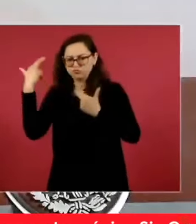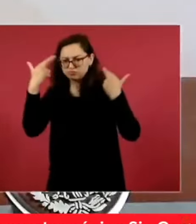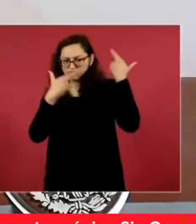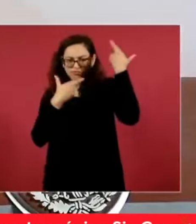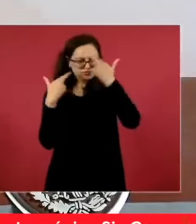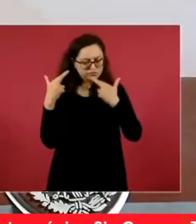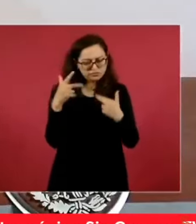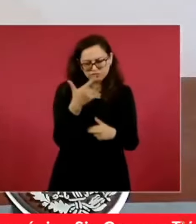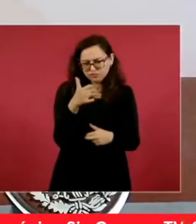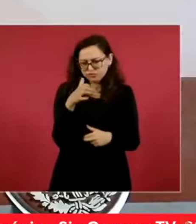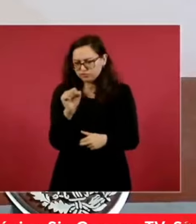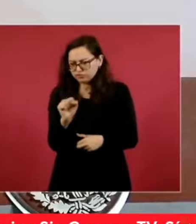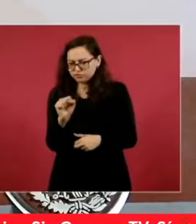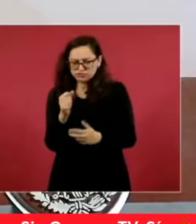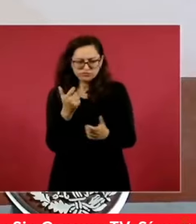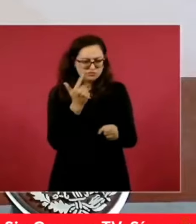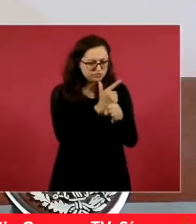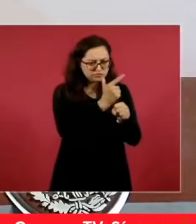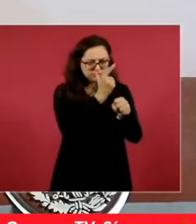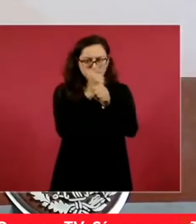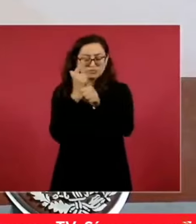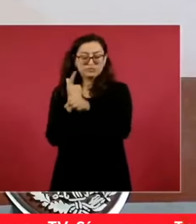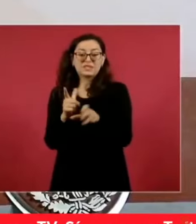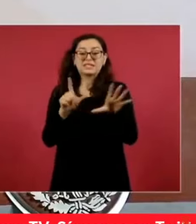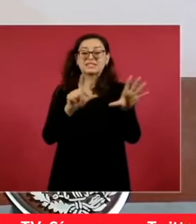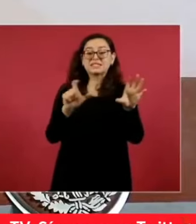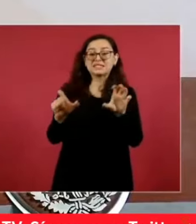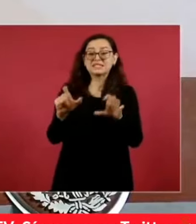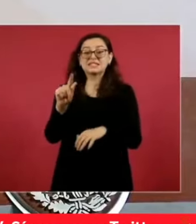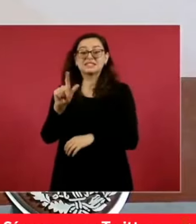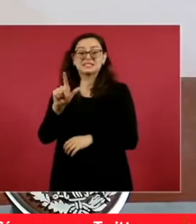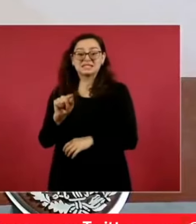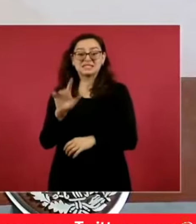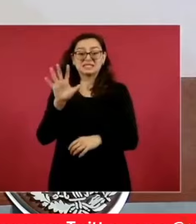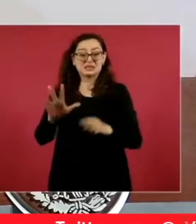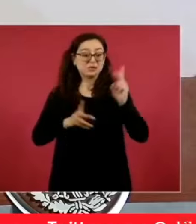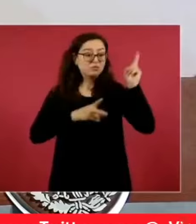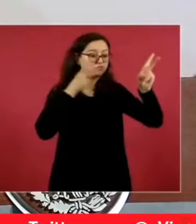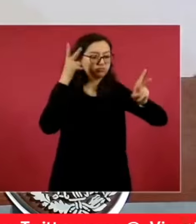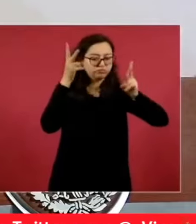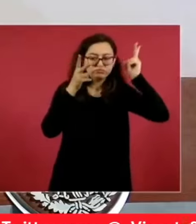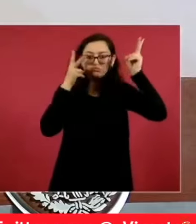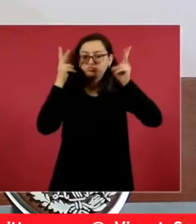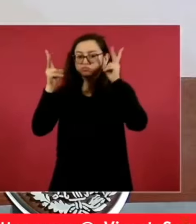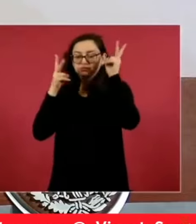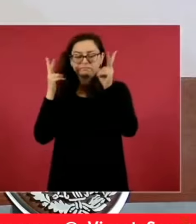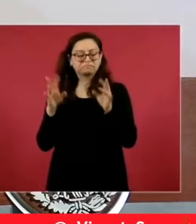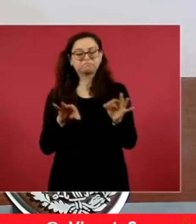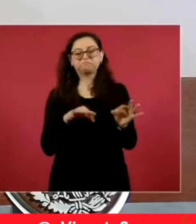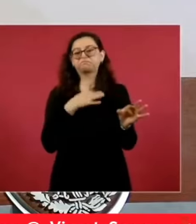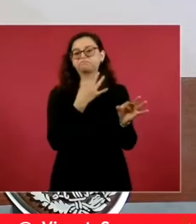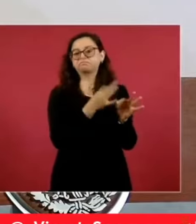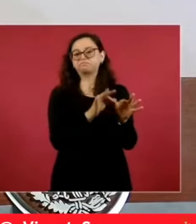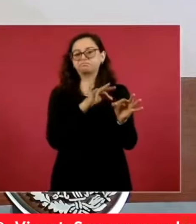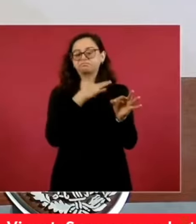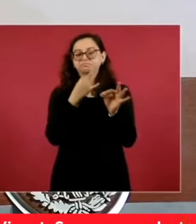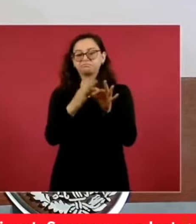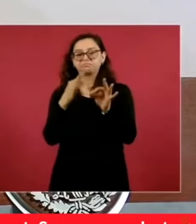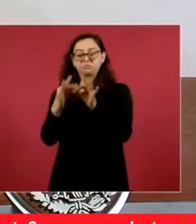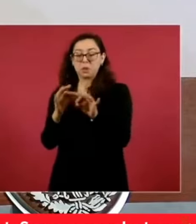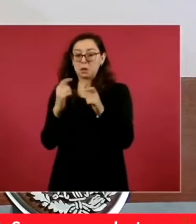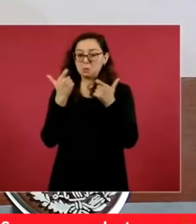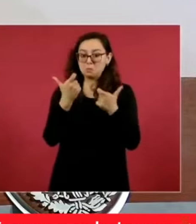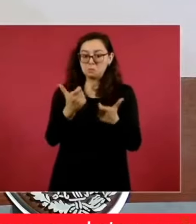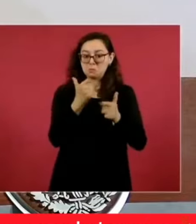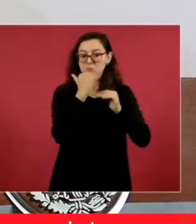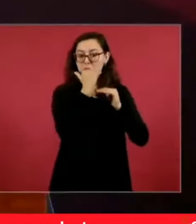del gas LP fueron 775 visitas y en todas ellas se cumplieron los precios máximos